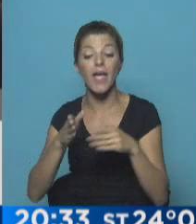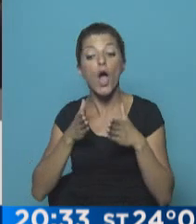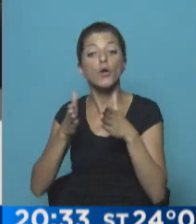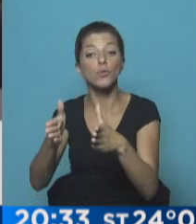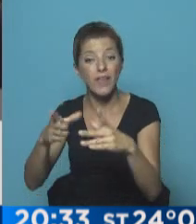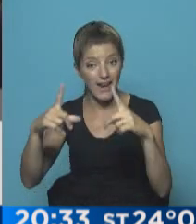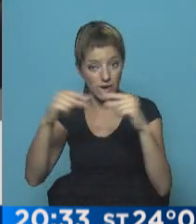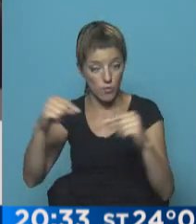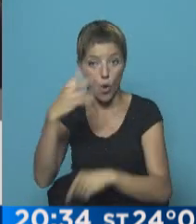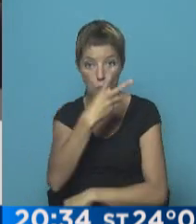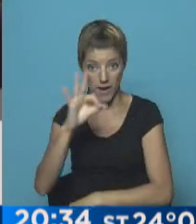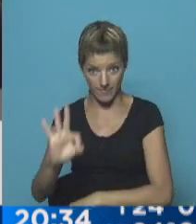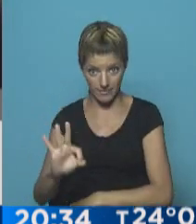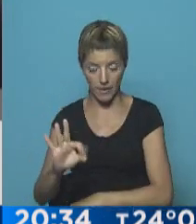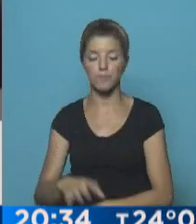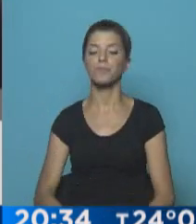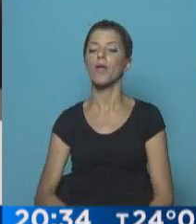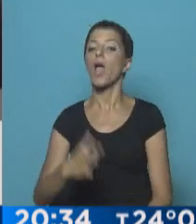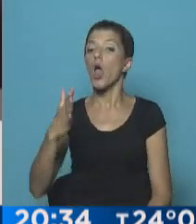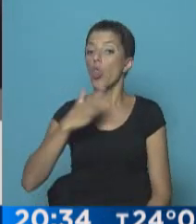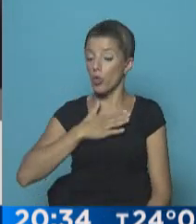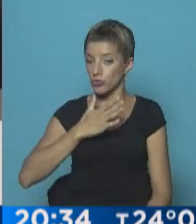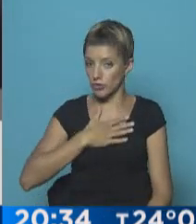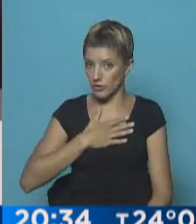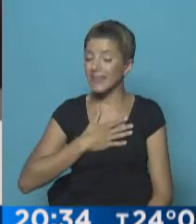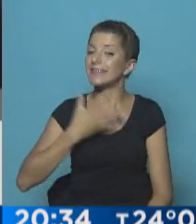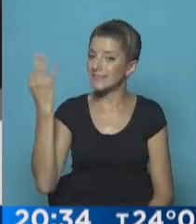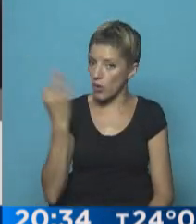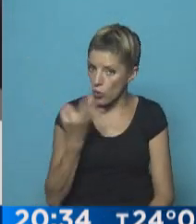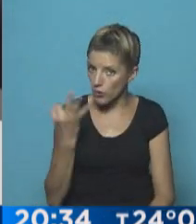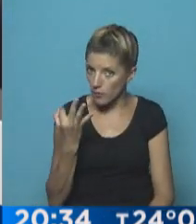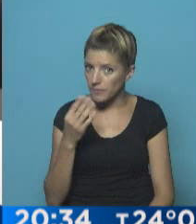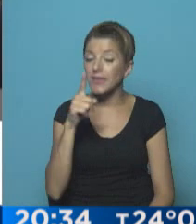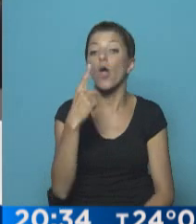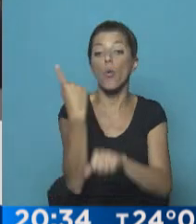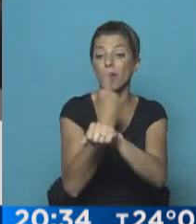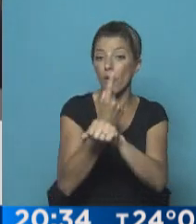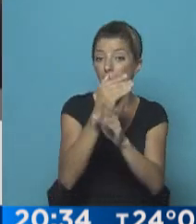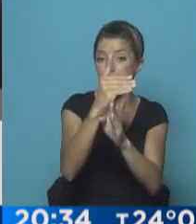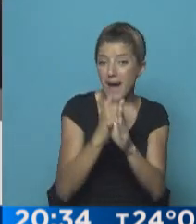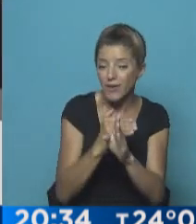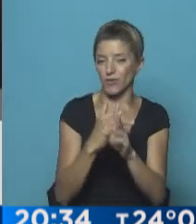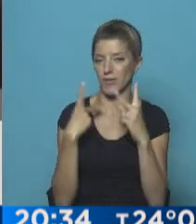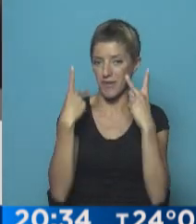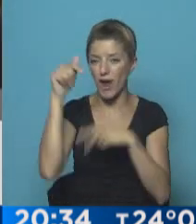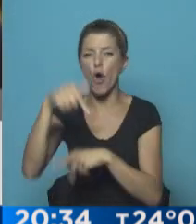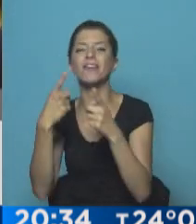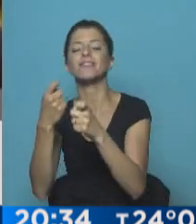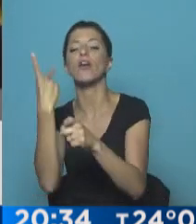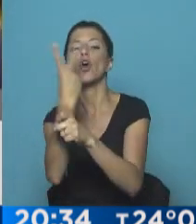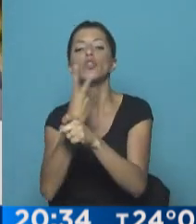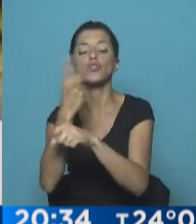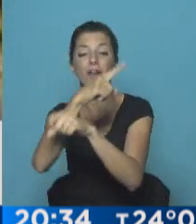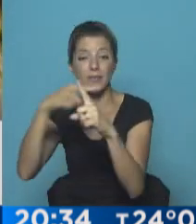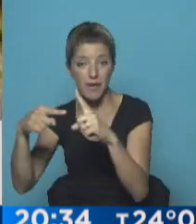estamos seguros que no solo va a reducir una hora, lo que hoy lleva 2 horas y media, se va a transformar